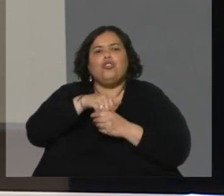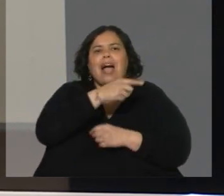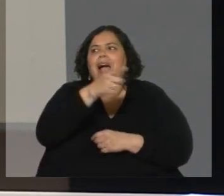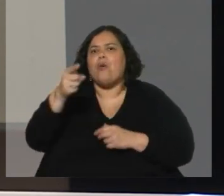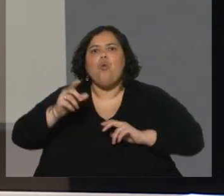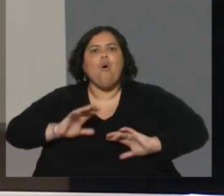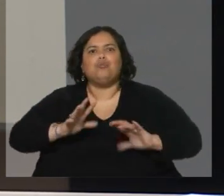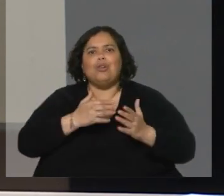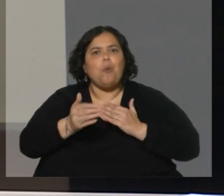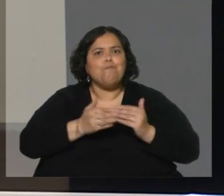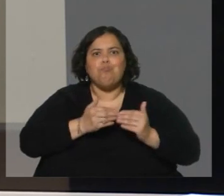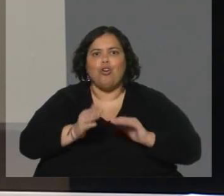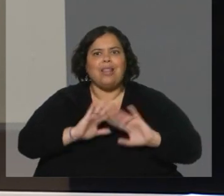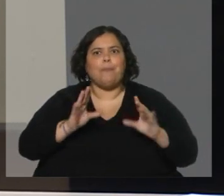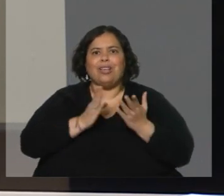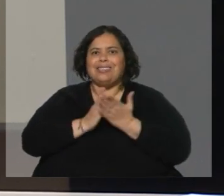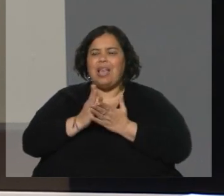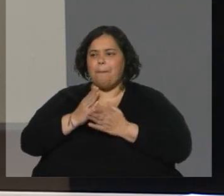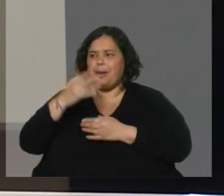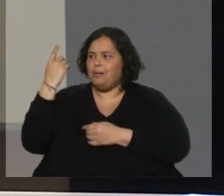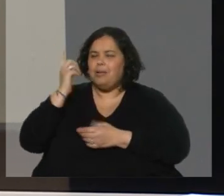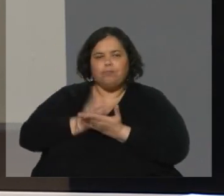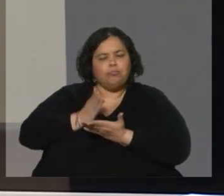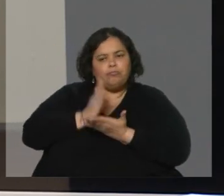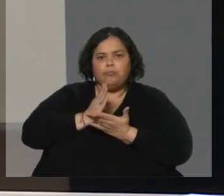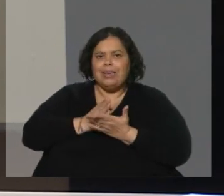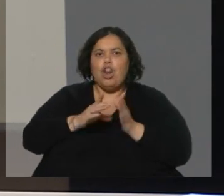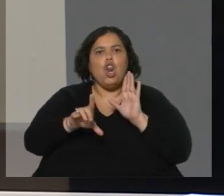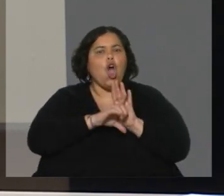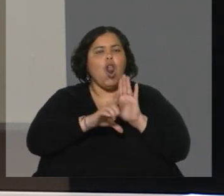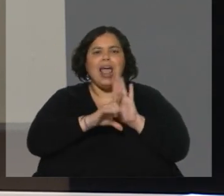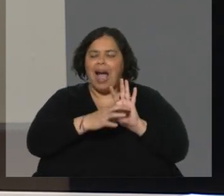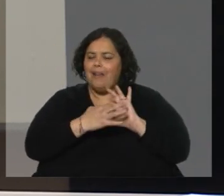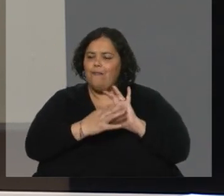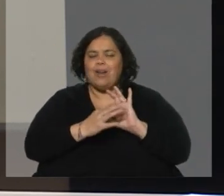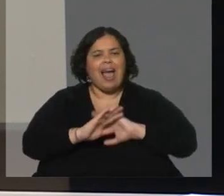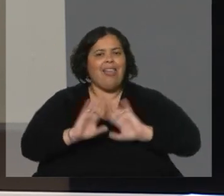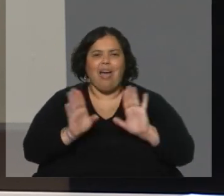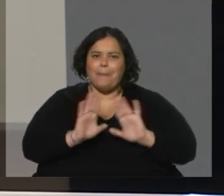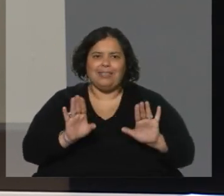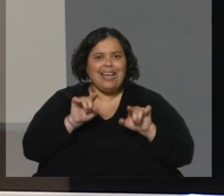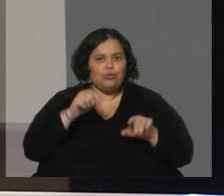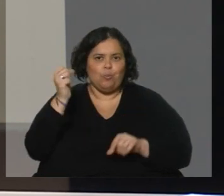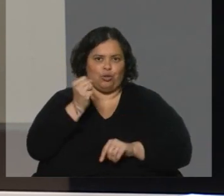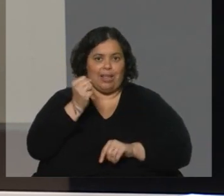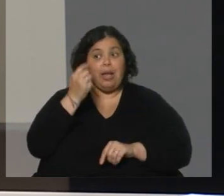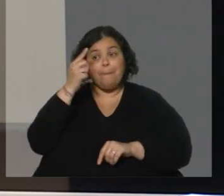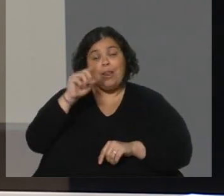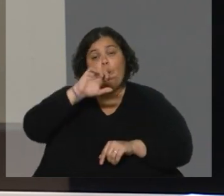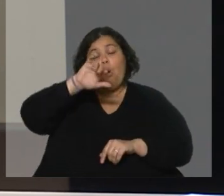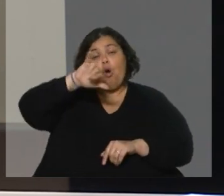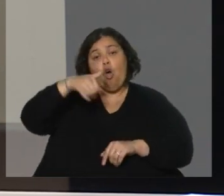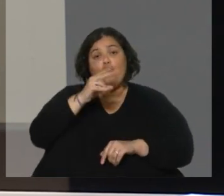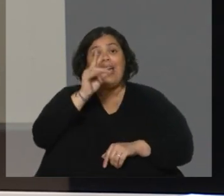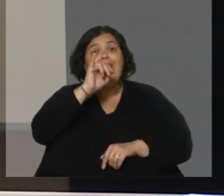nos transmiten un estricto apego a la legalidad yo creo que Jorge Díaz cuando ingresó como fiscal general